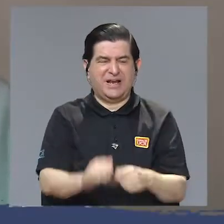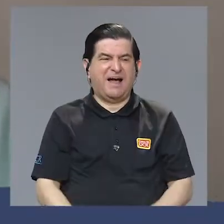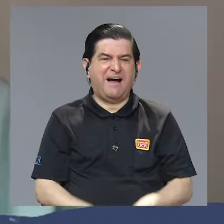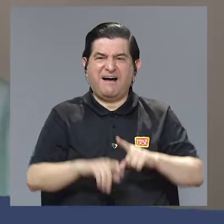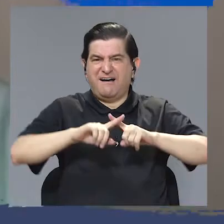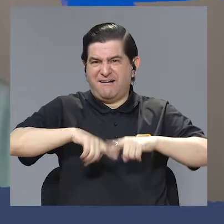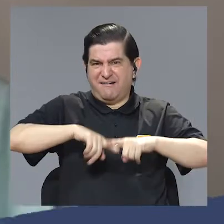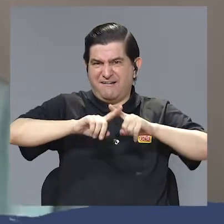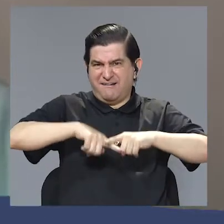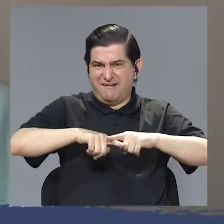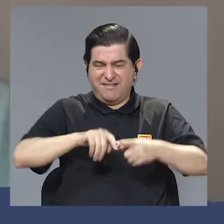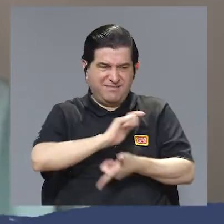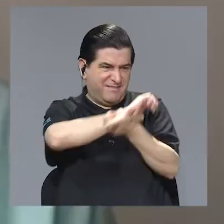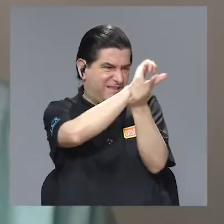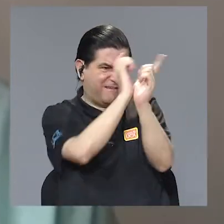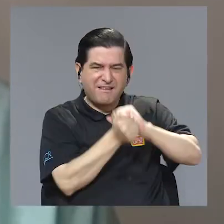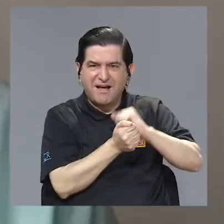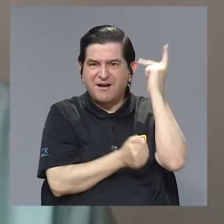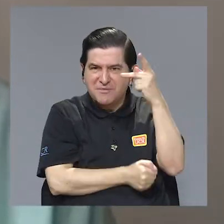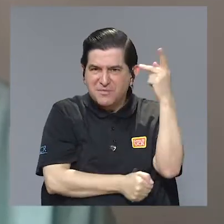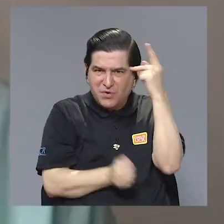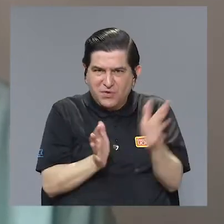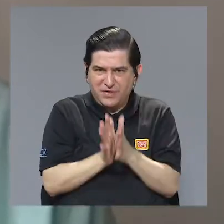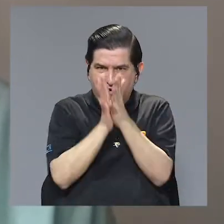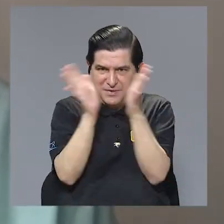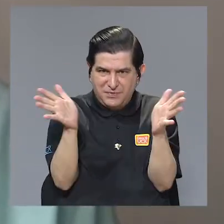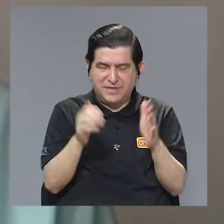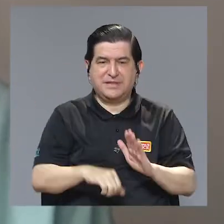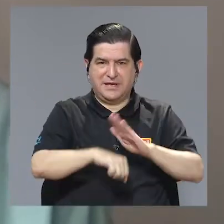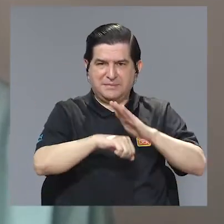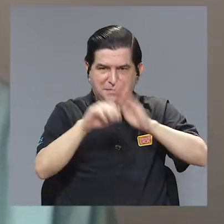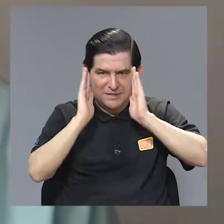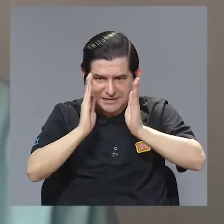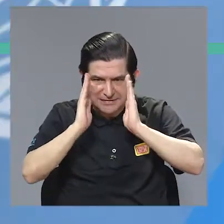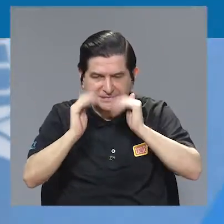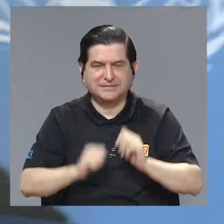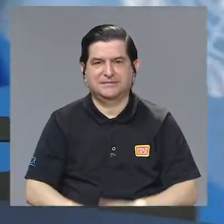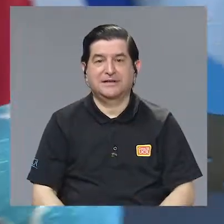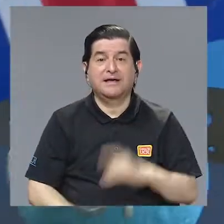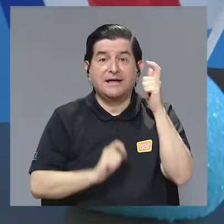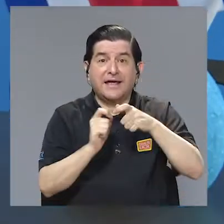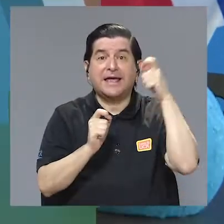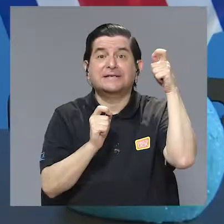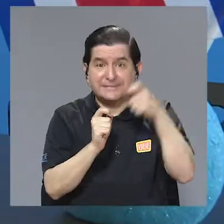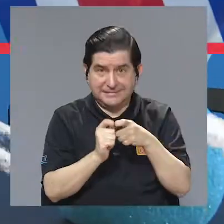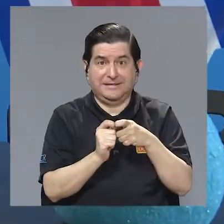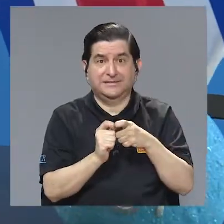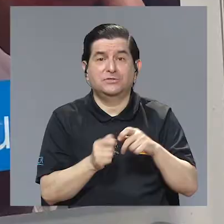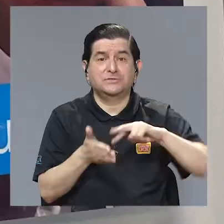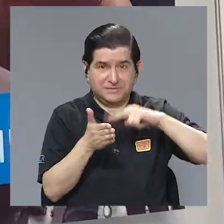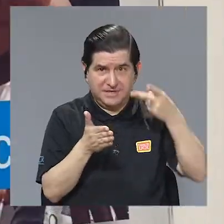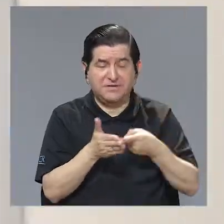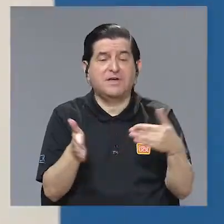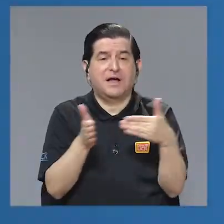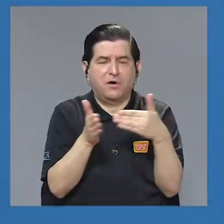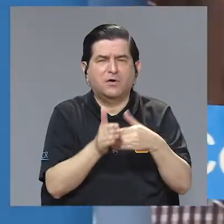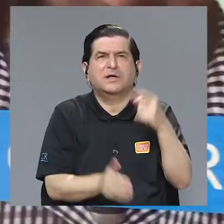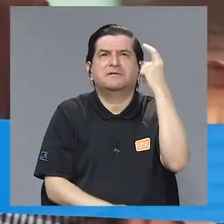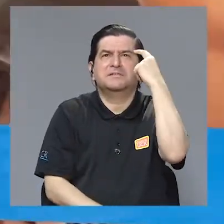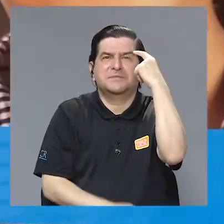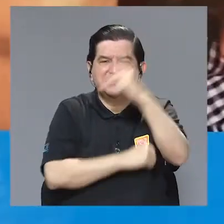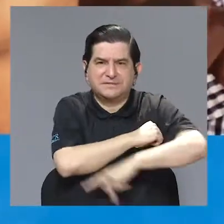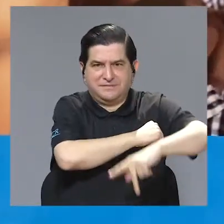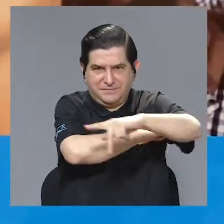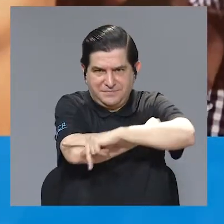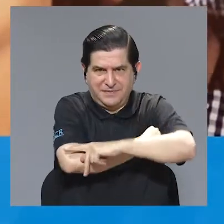que dependan de la reformulación de estas políticas públicas para abordarlos. Es justamente esto, nos lleva a replantearnos